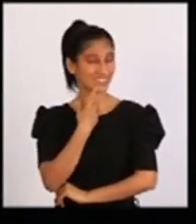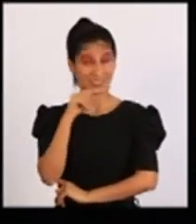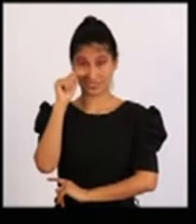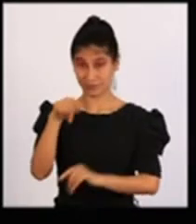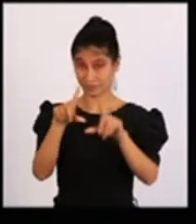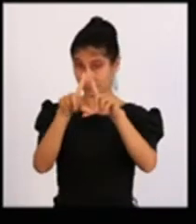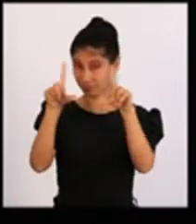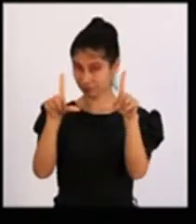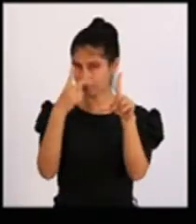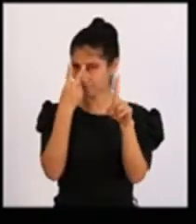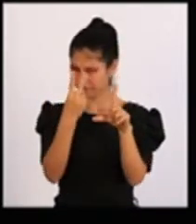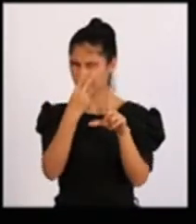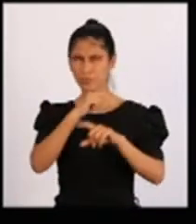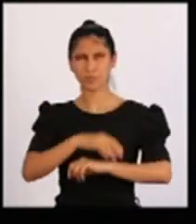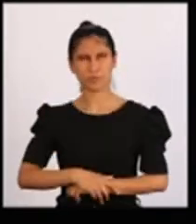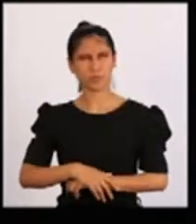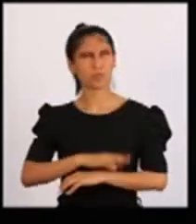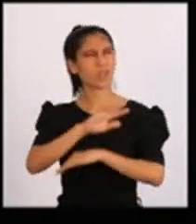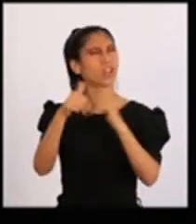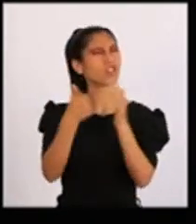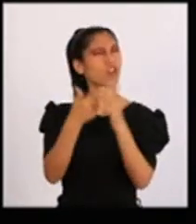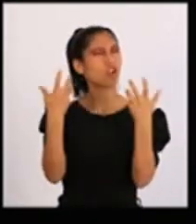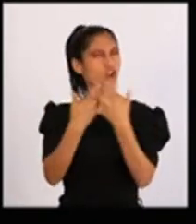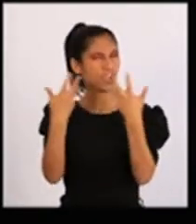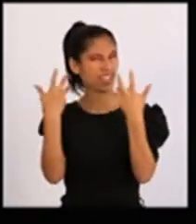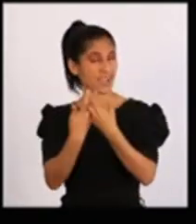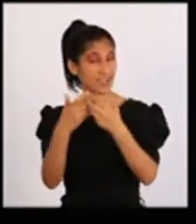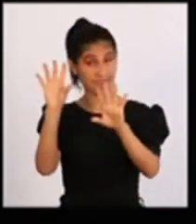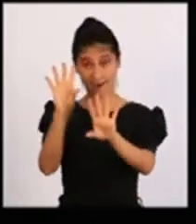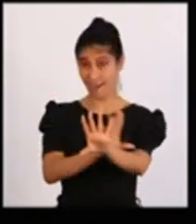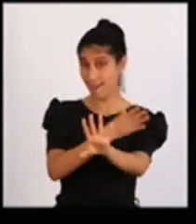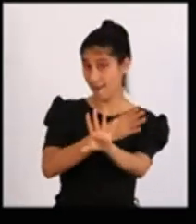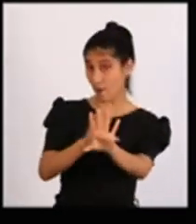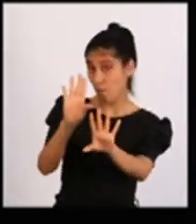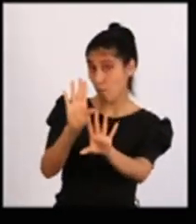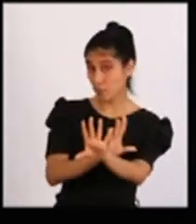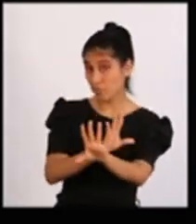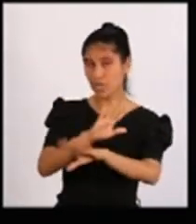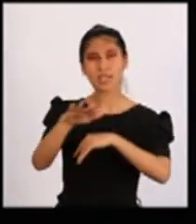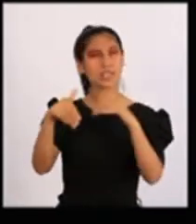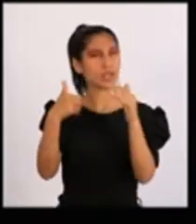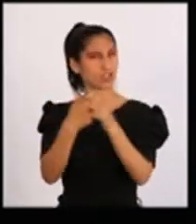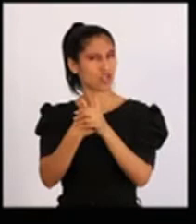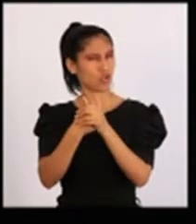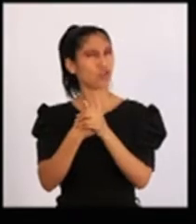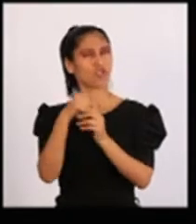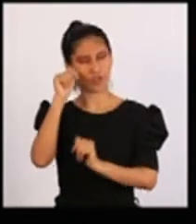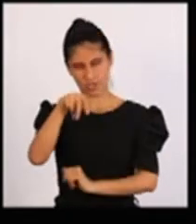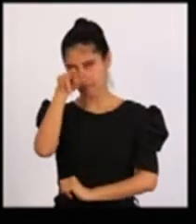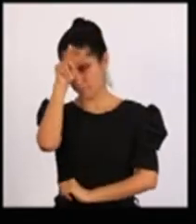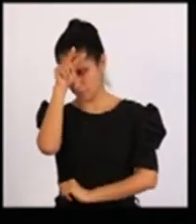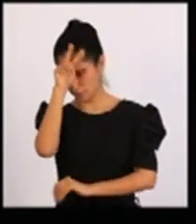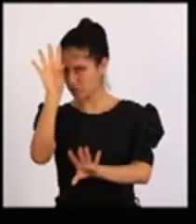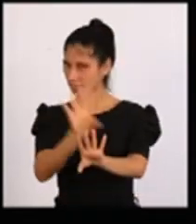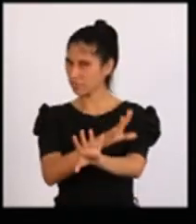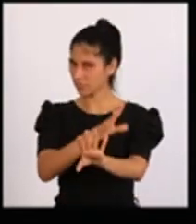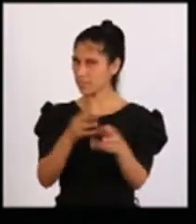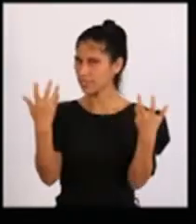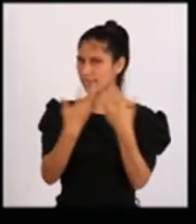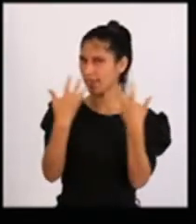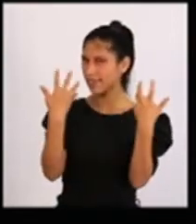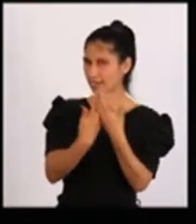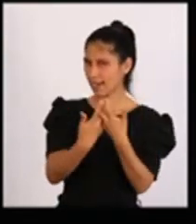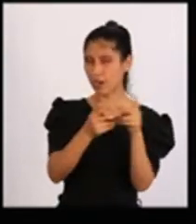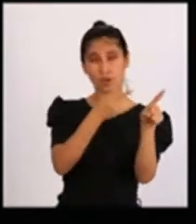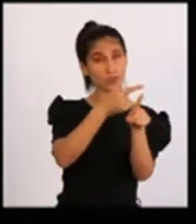Este programa lo dedicaremos a la música y a todas las expresiones artísticas de nuestro país, que representa